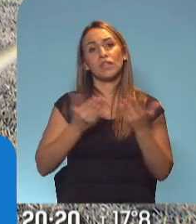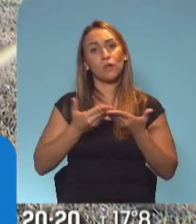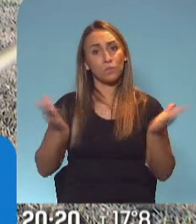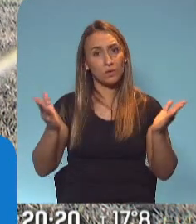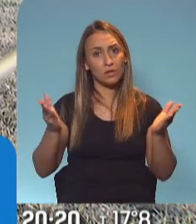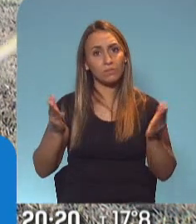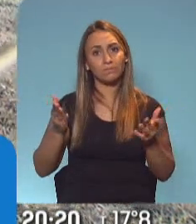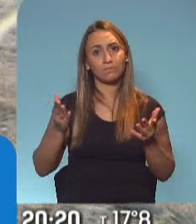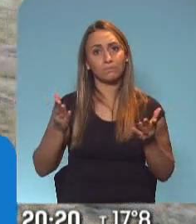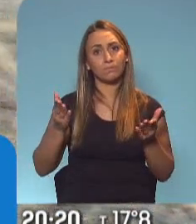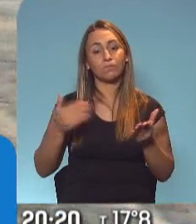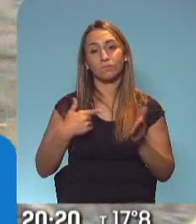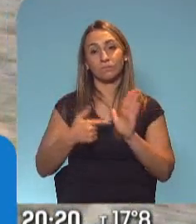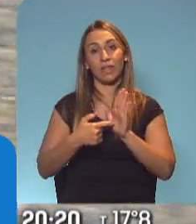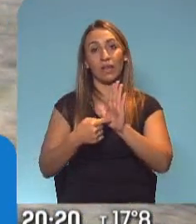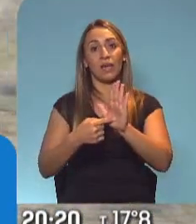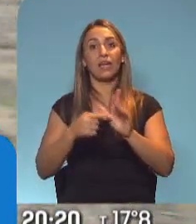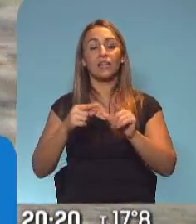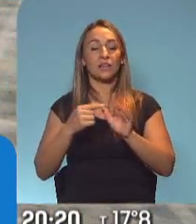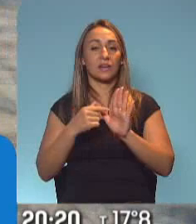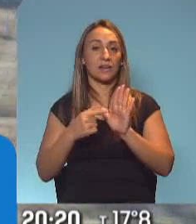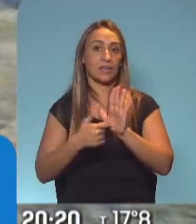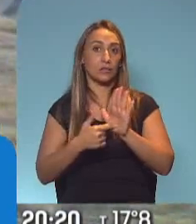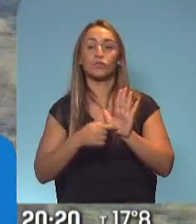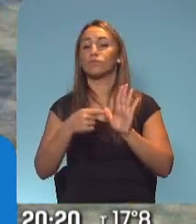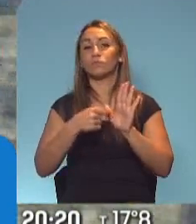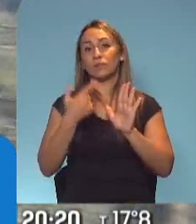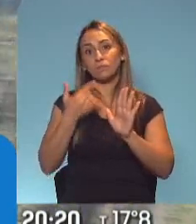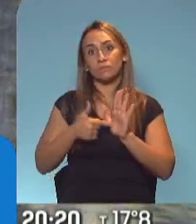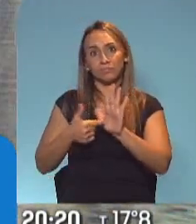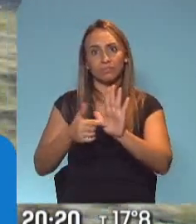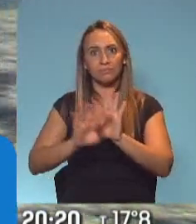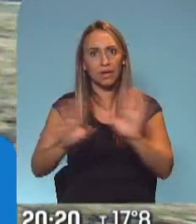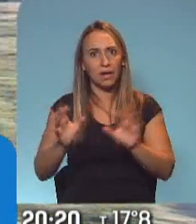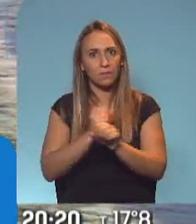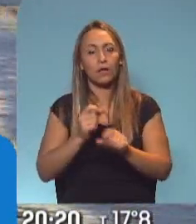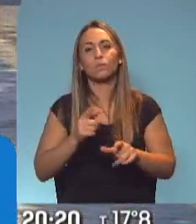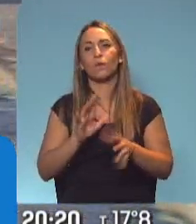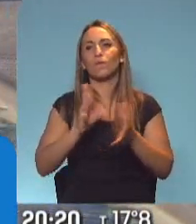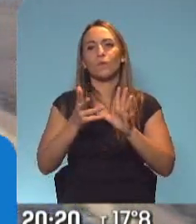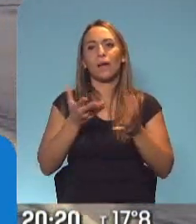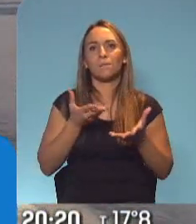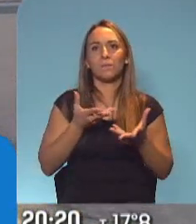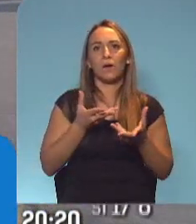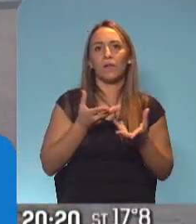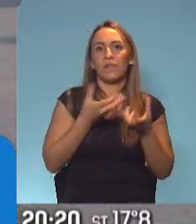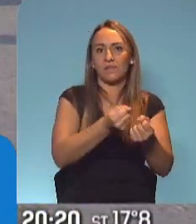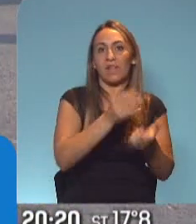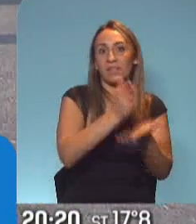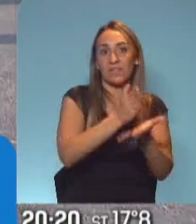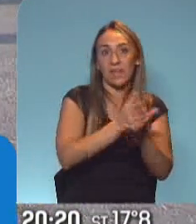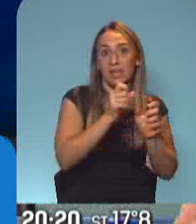iniciativa. Esta resolución del Tribunal de Casación también es con motivo de un habeas corpus presentado por